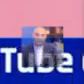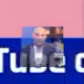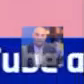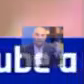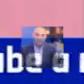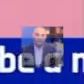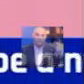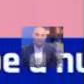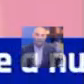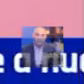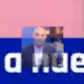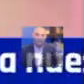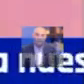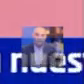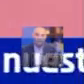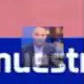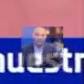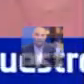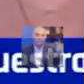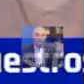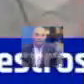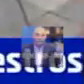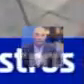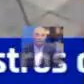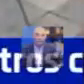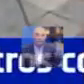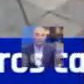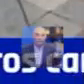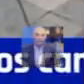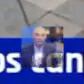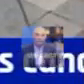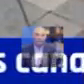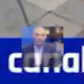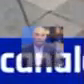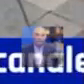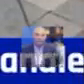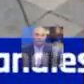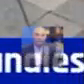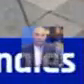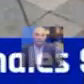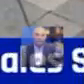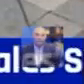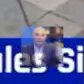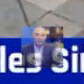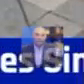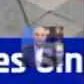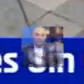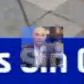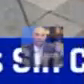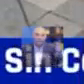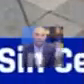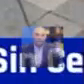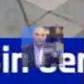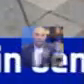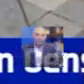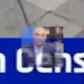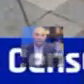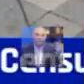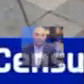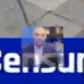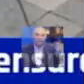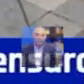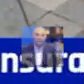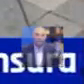Se reunieron vicepresidentes, se reunieron ministros, se reunieron secretarios de Relaciones Exteriores, y los medios de comunicación,